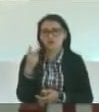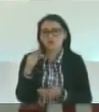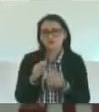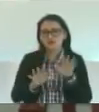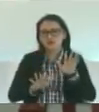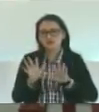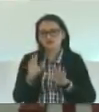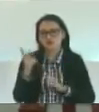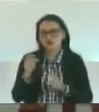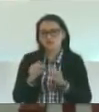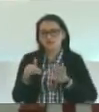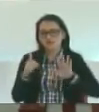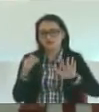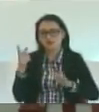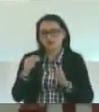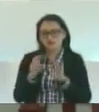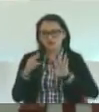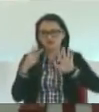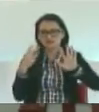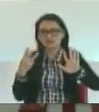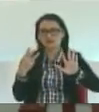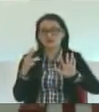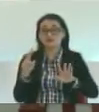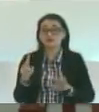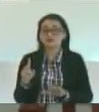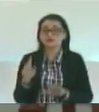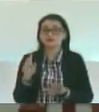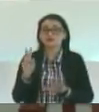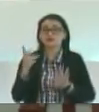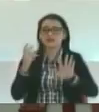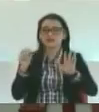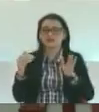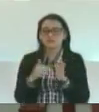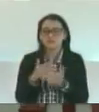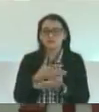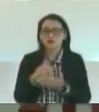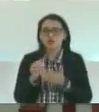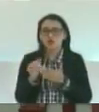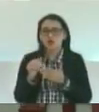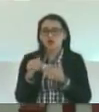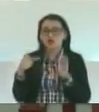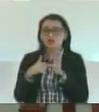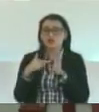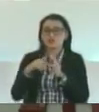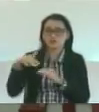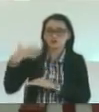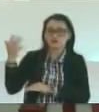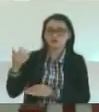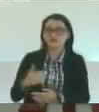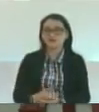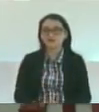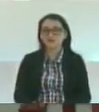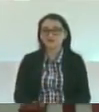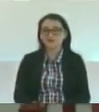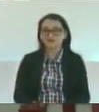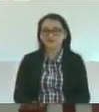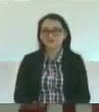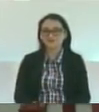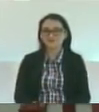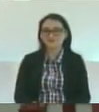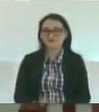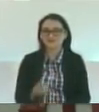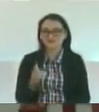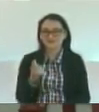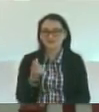2015, 16, 17, 70 mil millones de dólares en deuda externa. Mucho dinero para un país como